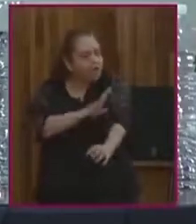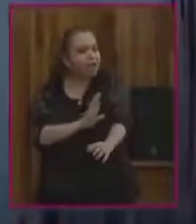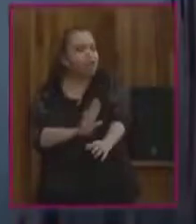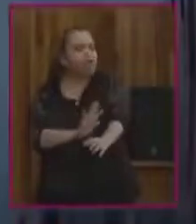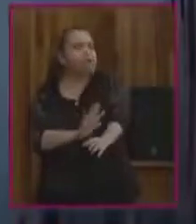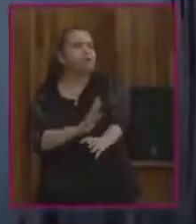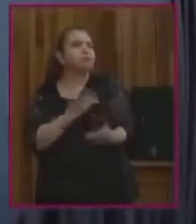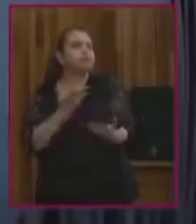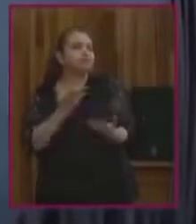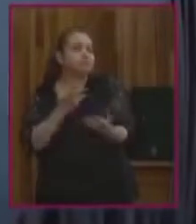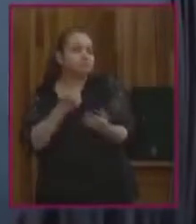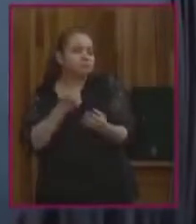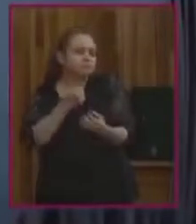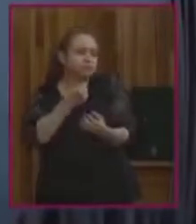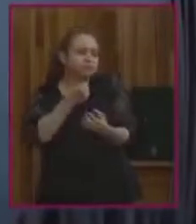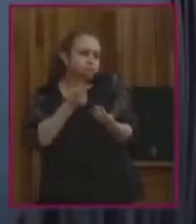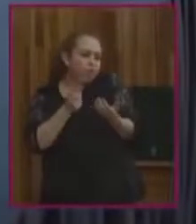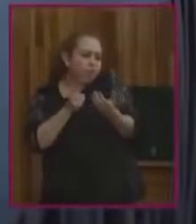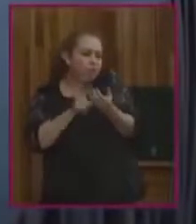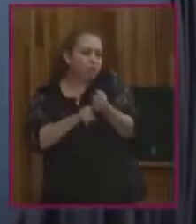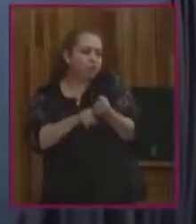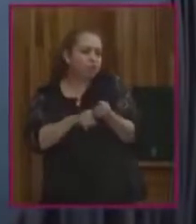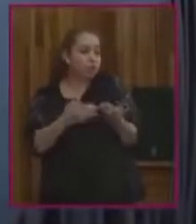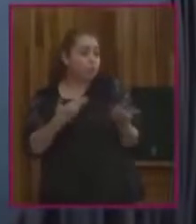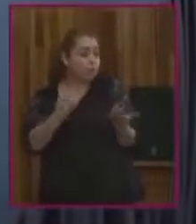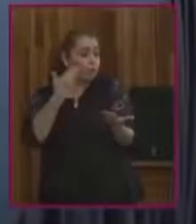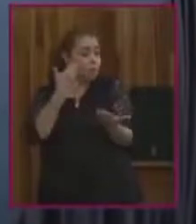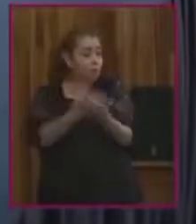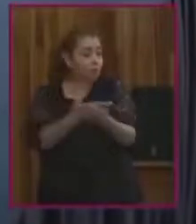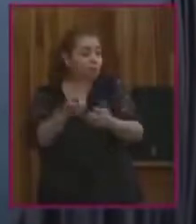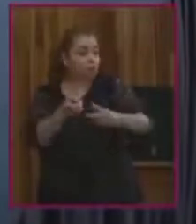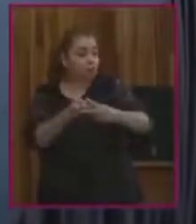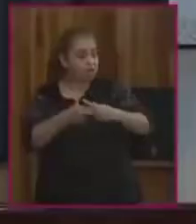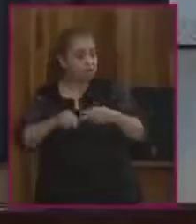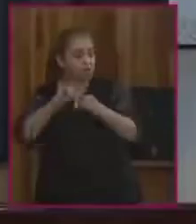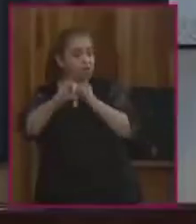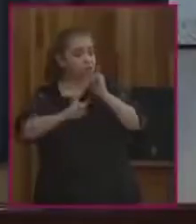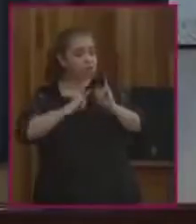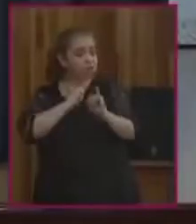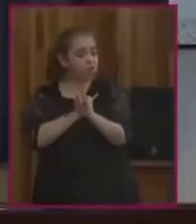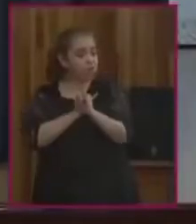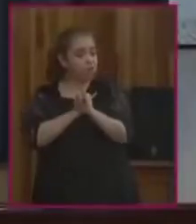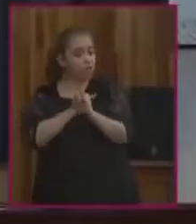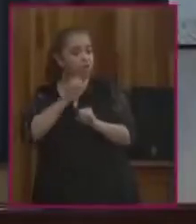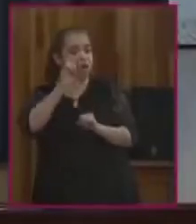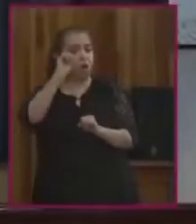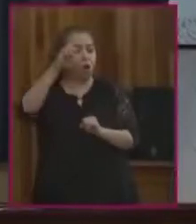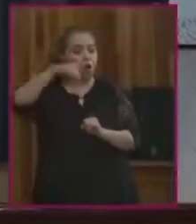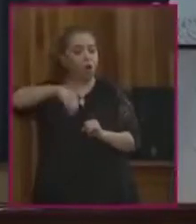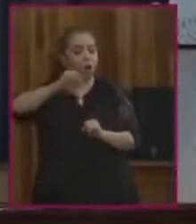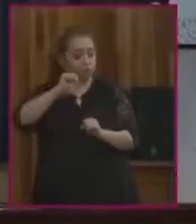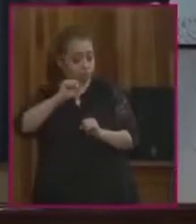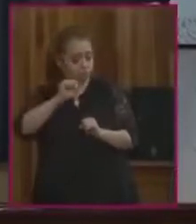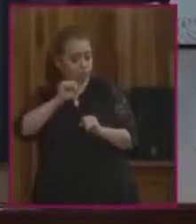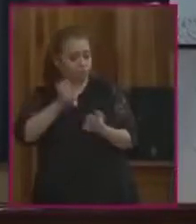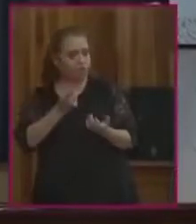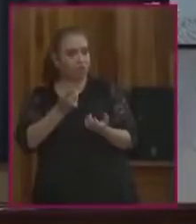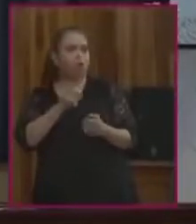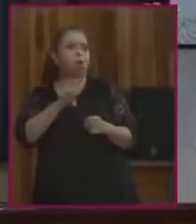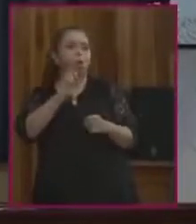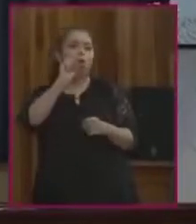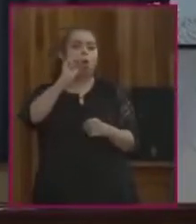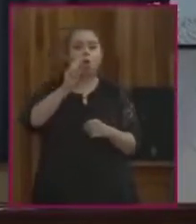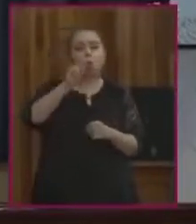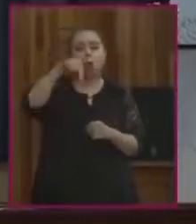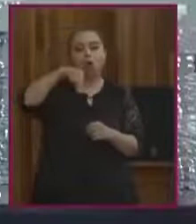precisamente como propuesta inicial internacional de la OMS y del UNICEF